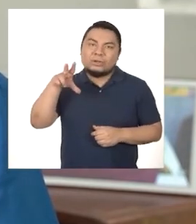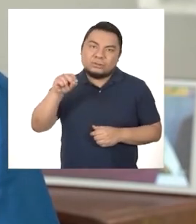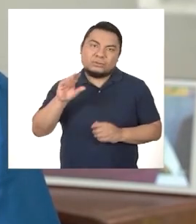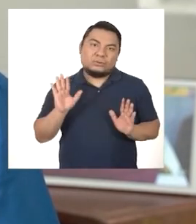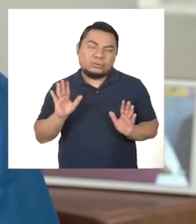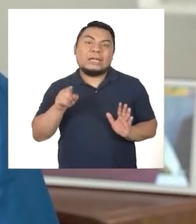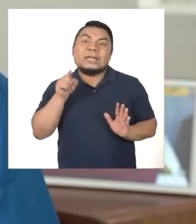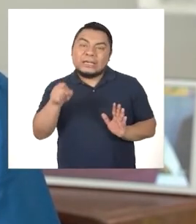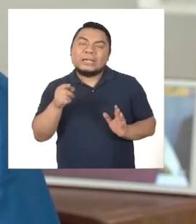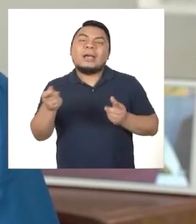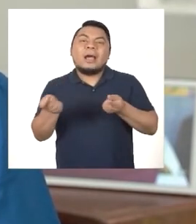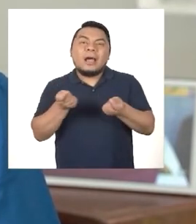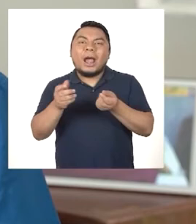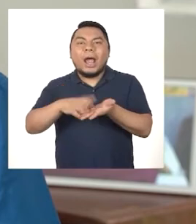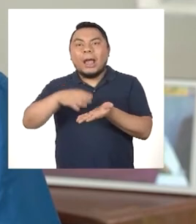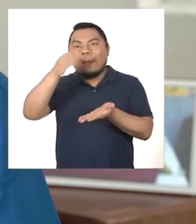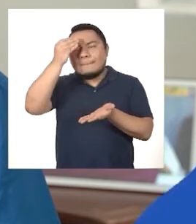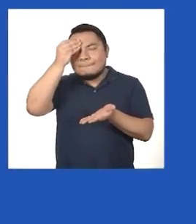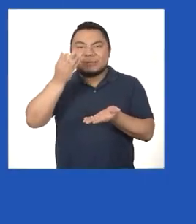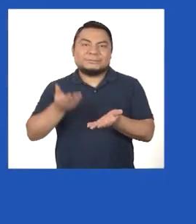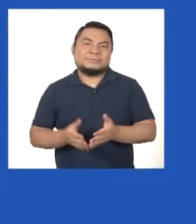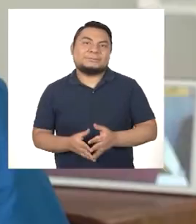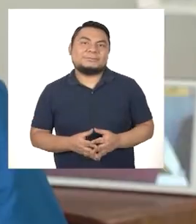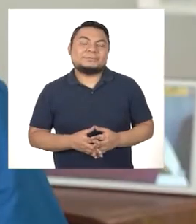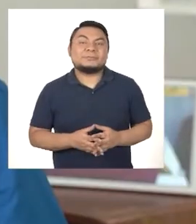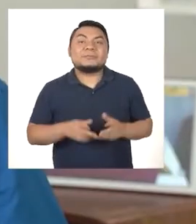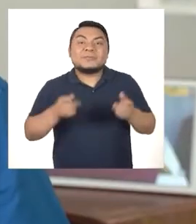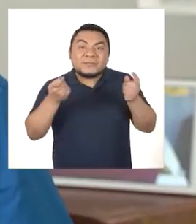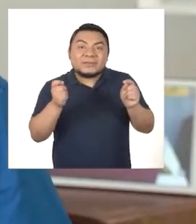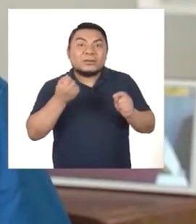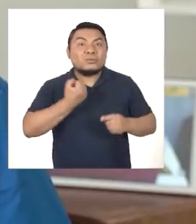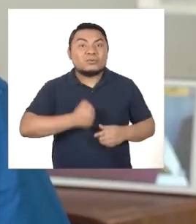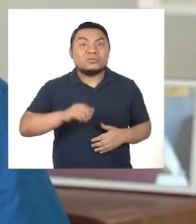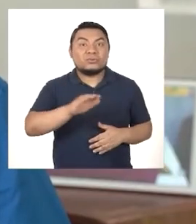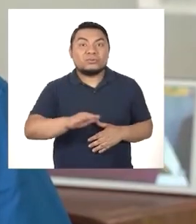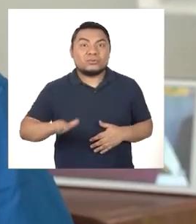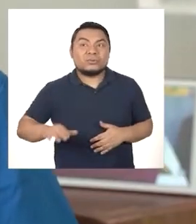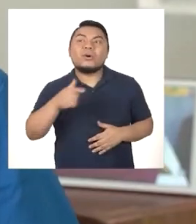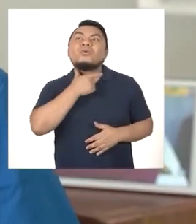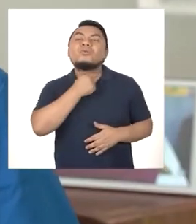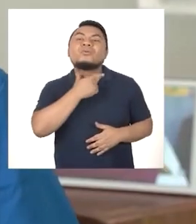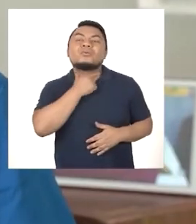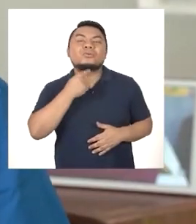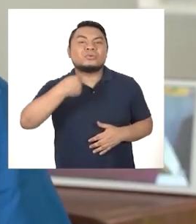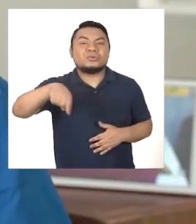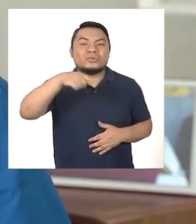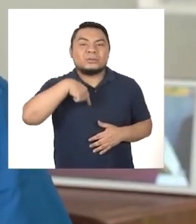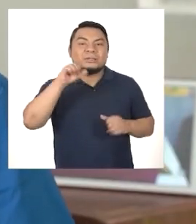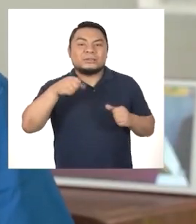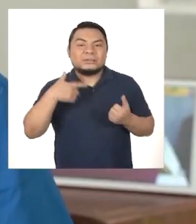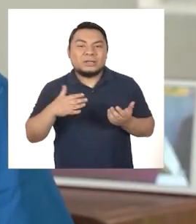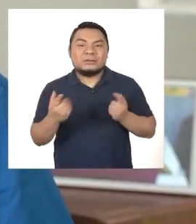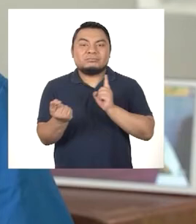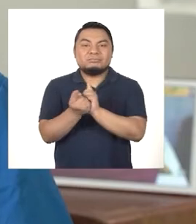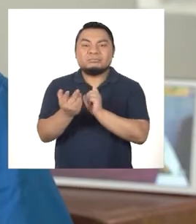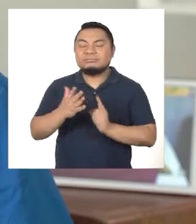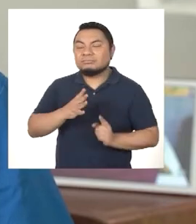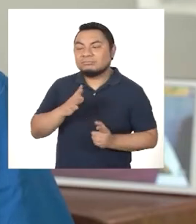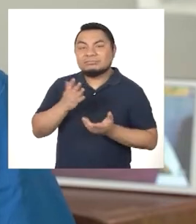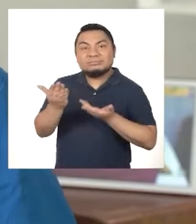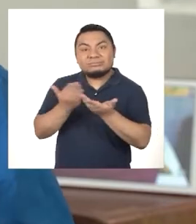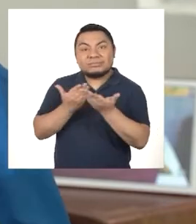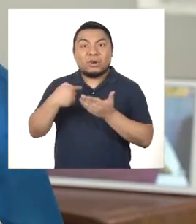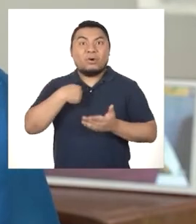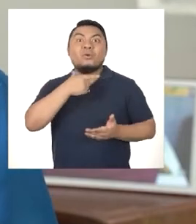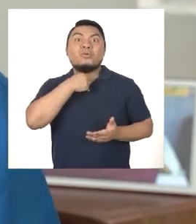Y de eso se trata el aprendizaje y la crianza. Tratemos a nuestros hijos como nos gustaría a nosotros haber sido tratados